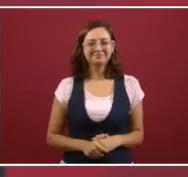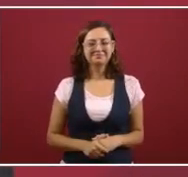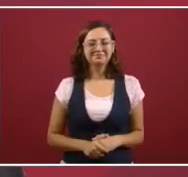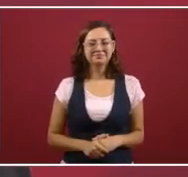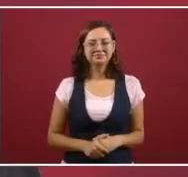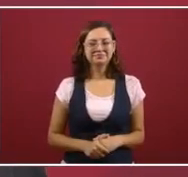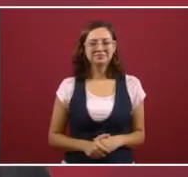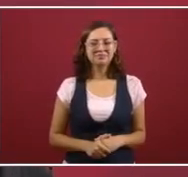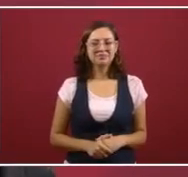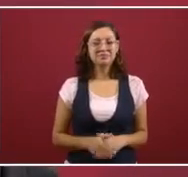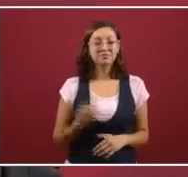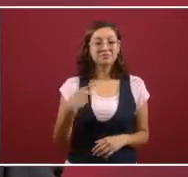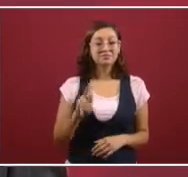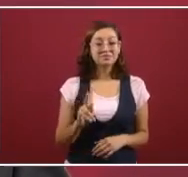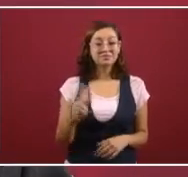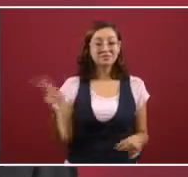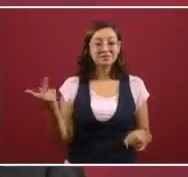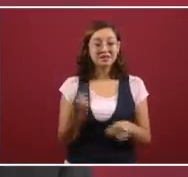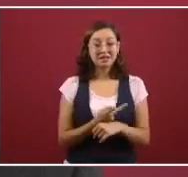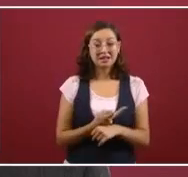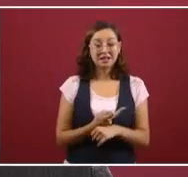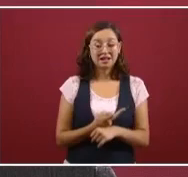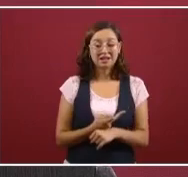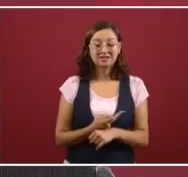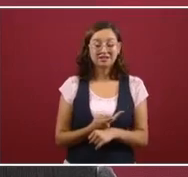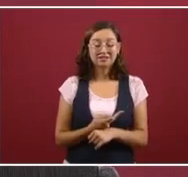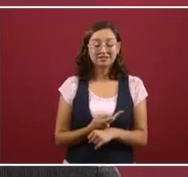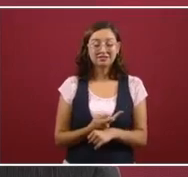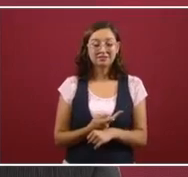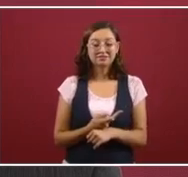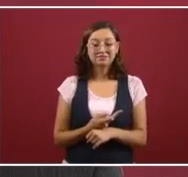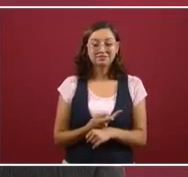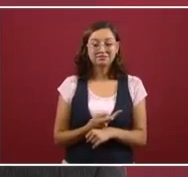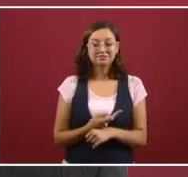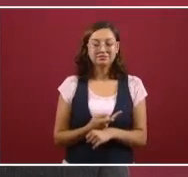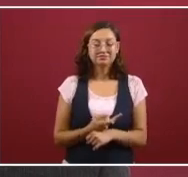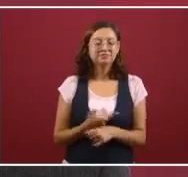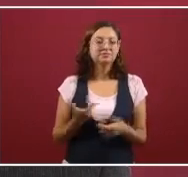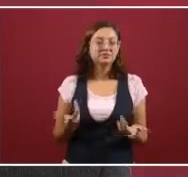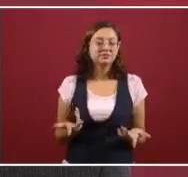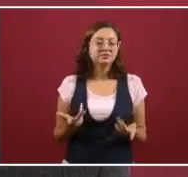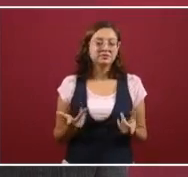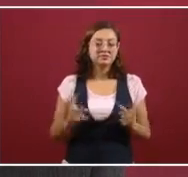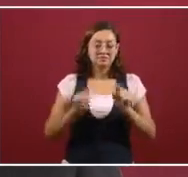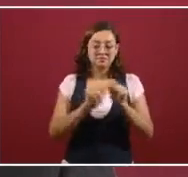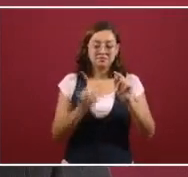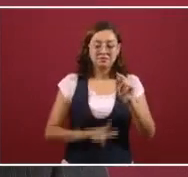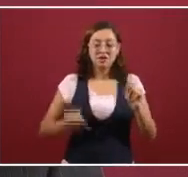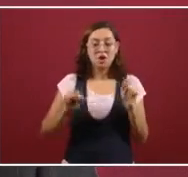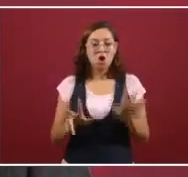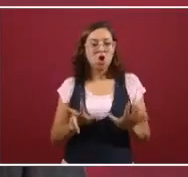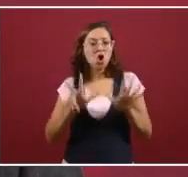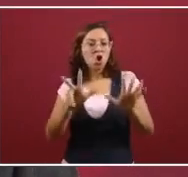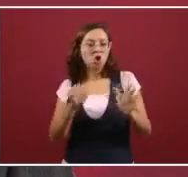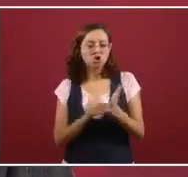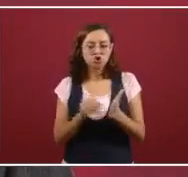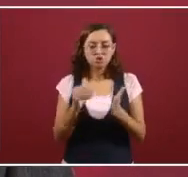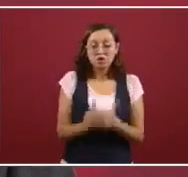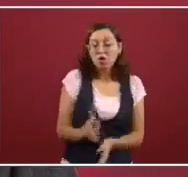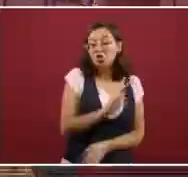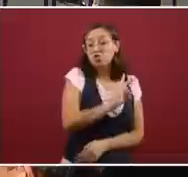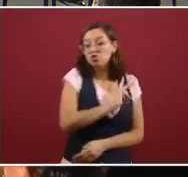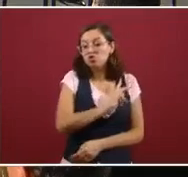Pero retomando, hay 8 millones de adultos mayores del país, todos, que es un